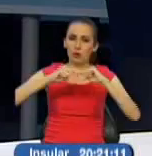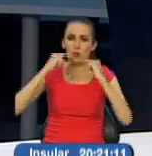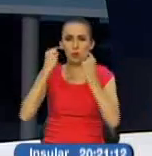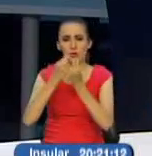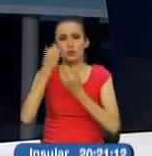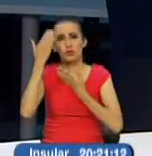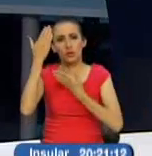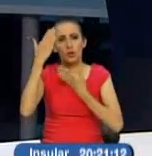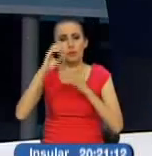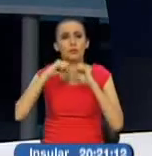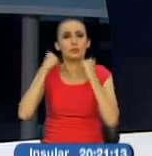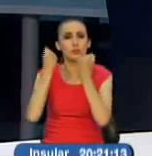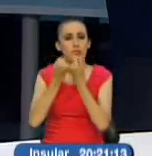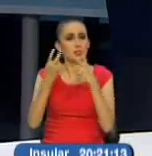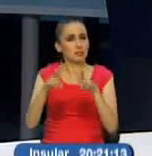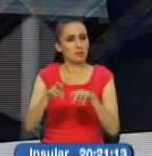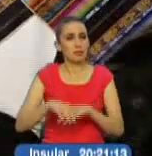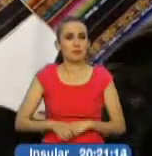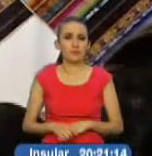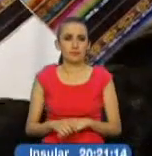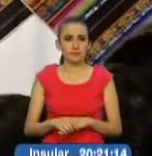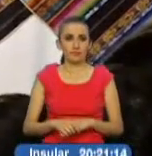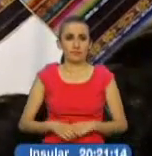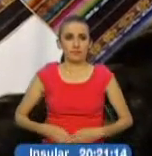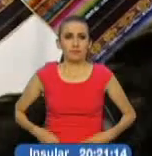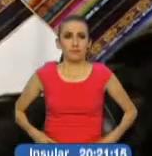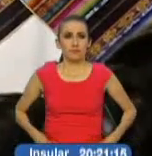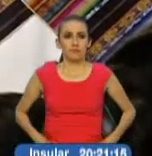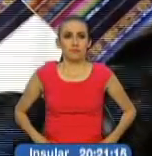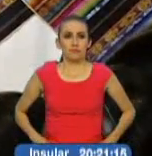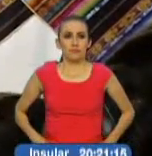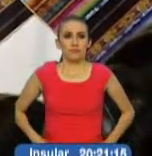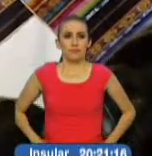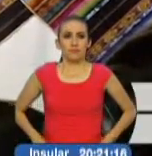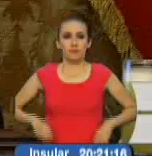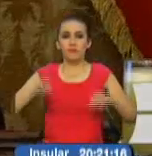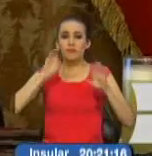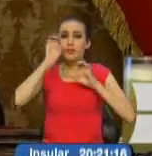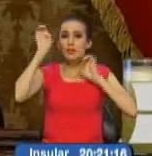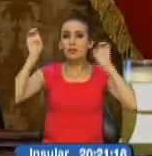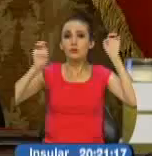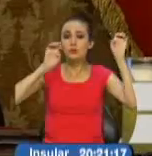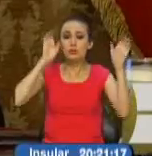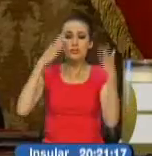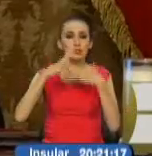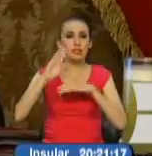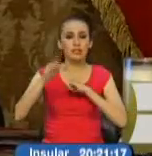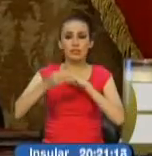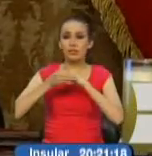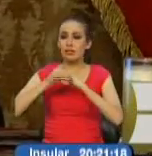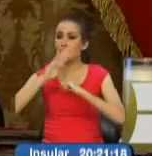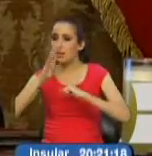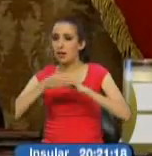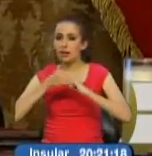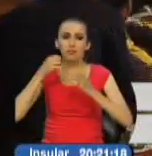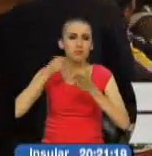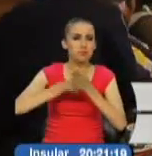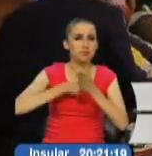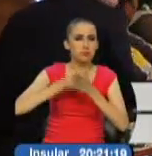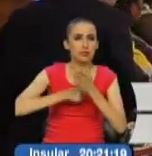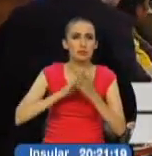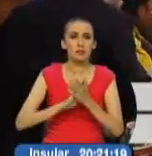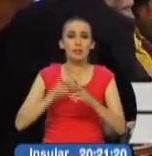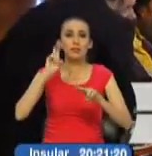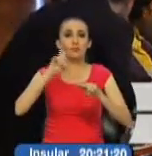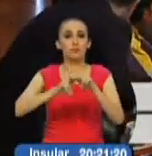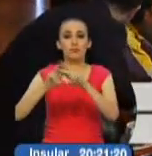sectores políticos y sociales. Es una estrategia a la cual el presidente Moreno le ha puesto toda su convicción y esfuerzo. Se sentó